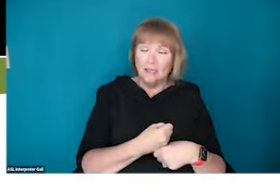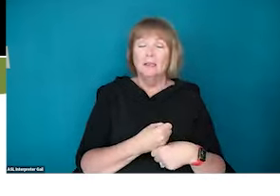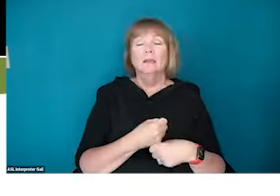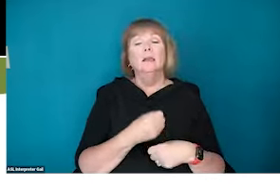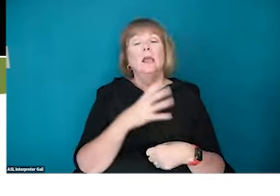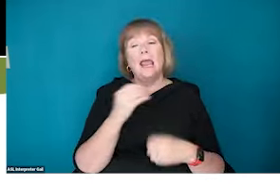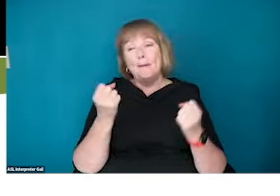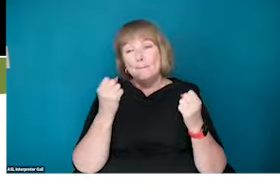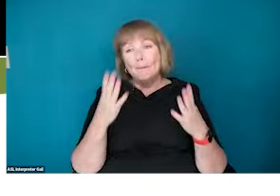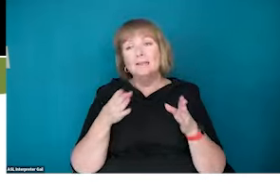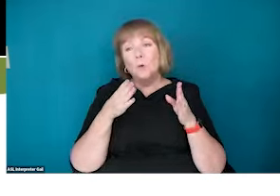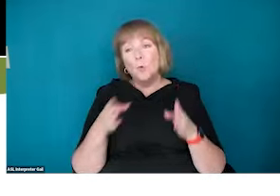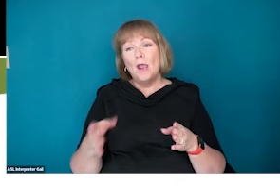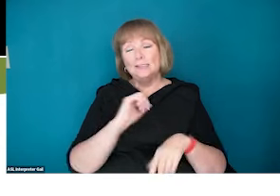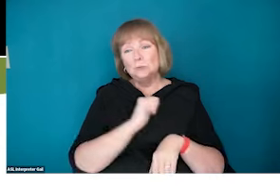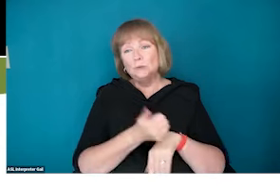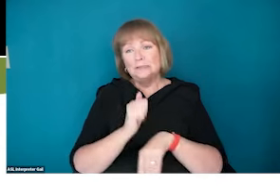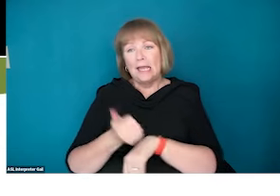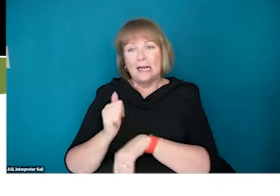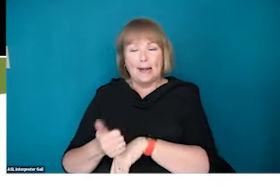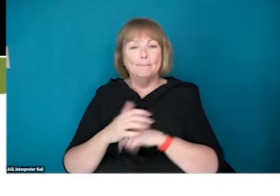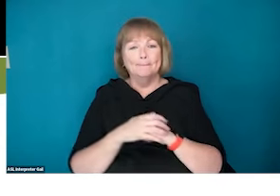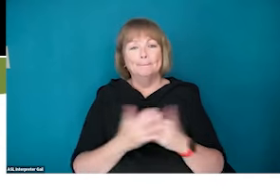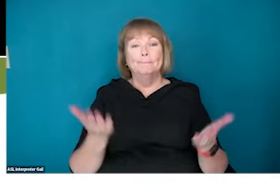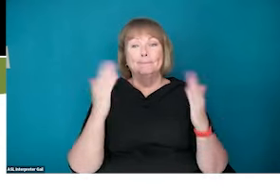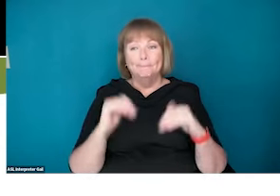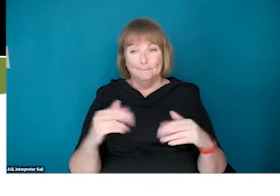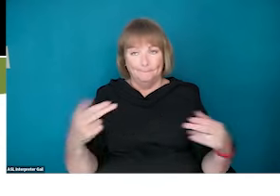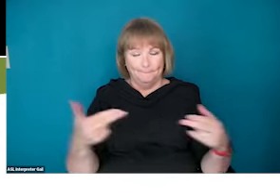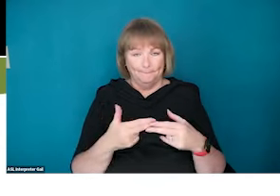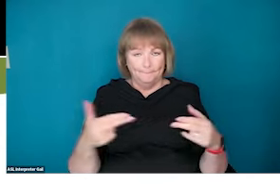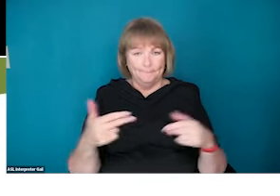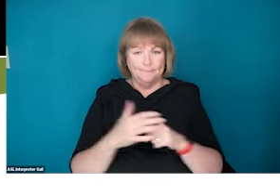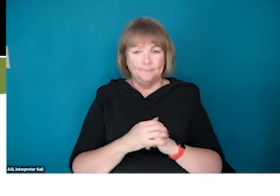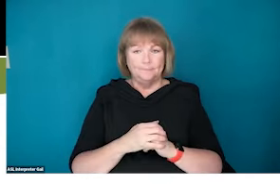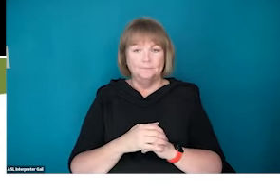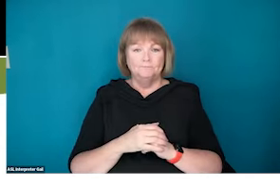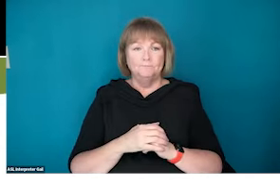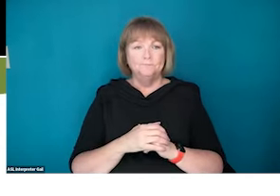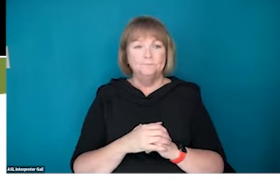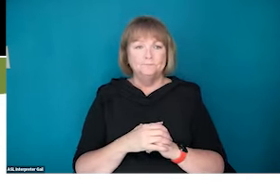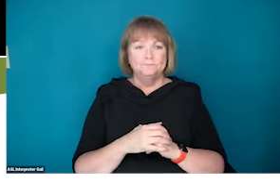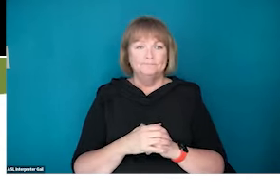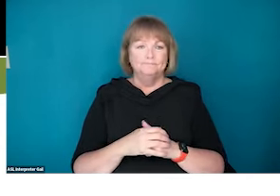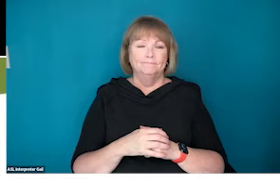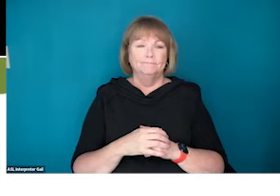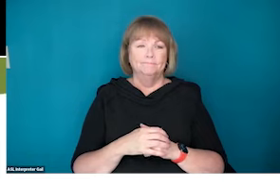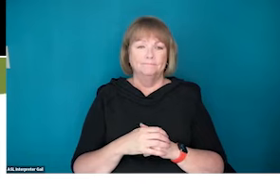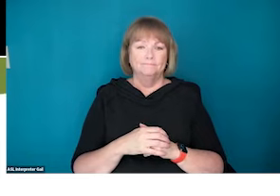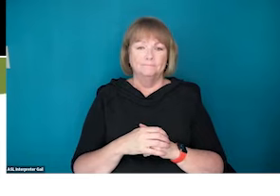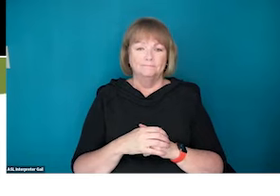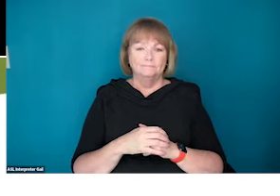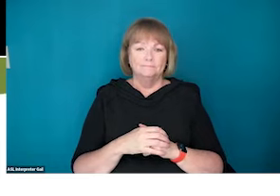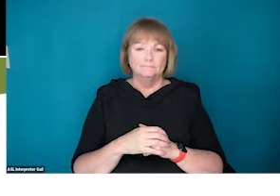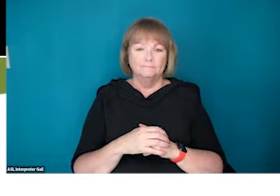financieros. Hay muchas herramientas, hay una plétora, hay un arco iris de formas en